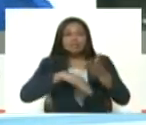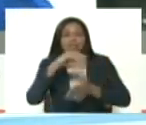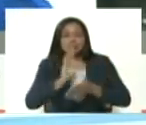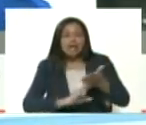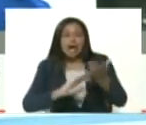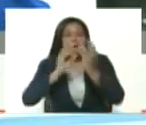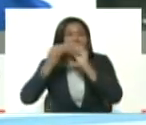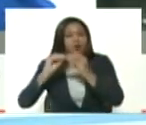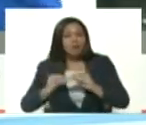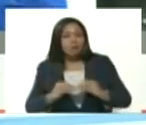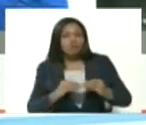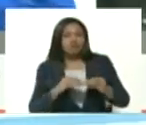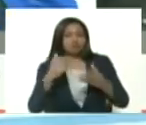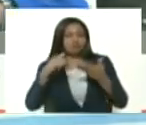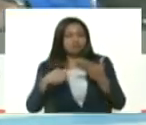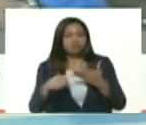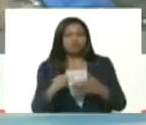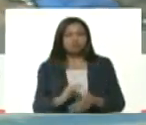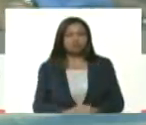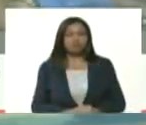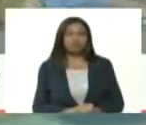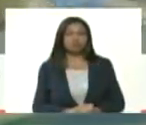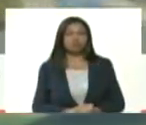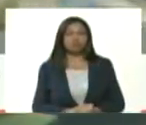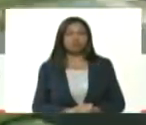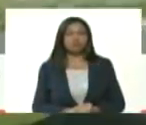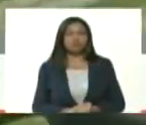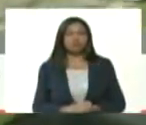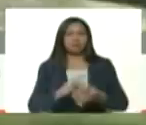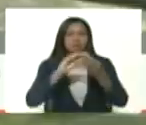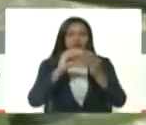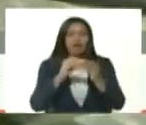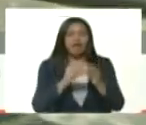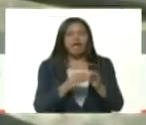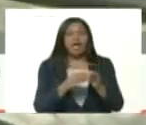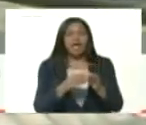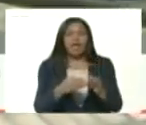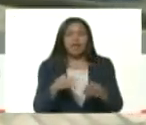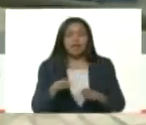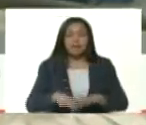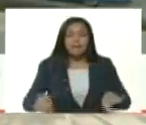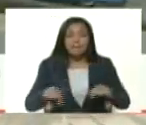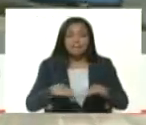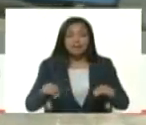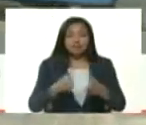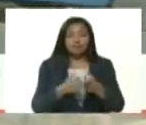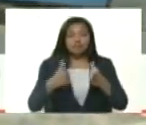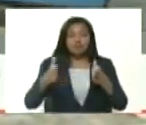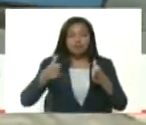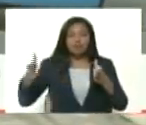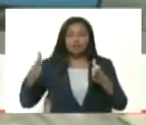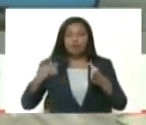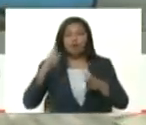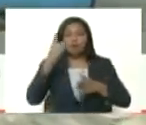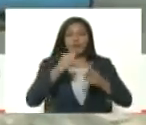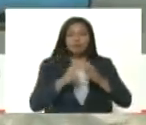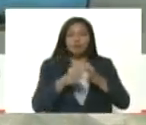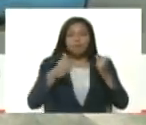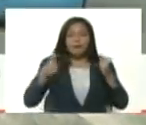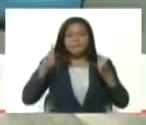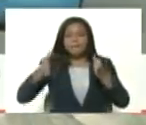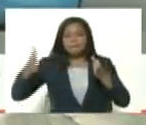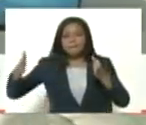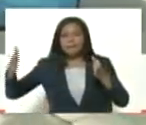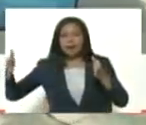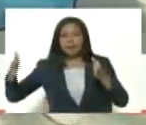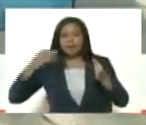pintar, ir marcando en el piso los puestos de distanciamiento social, porque